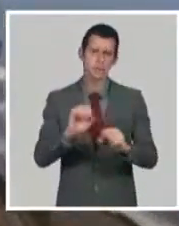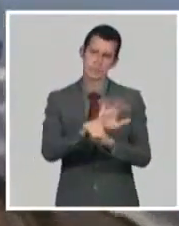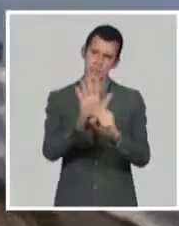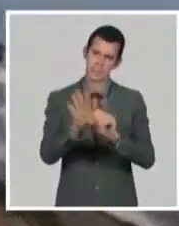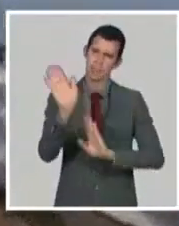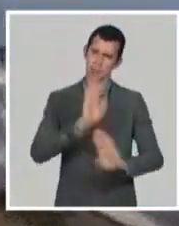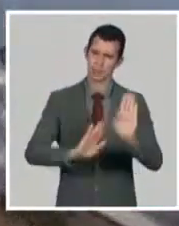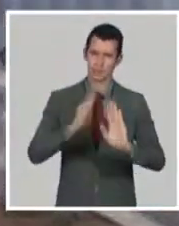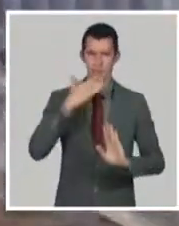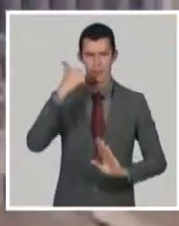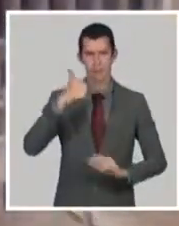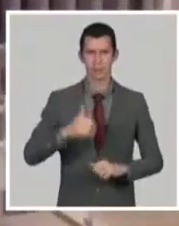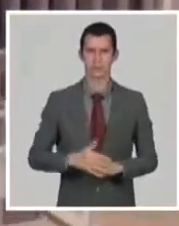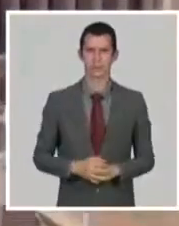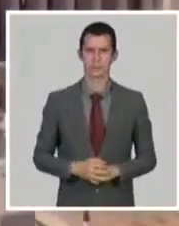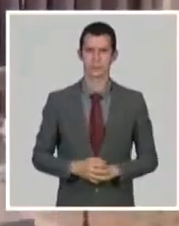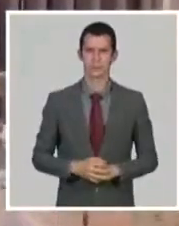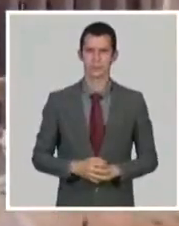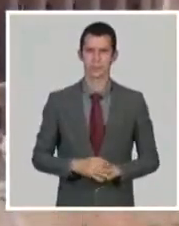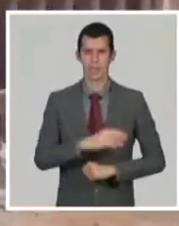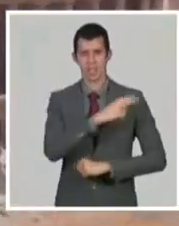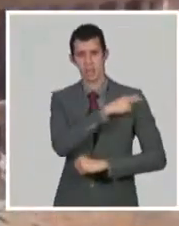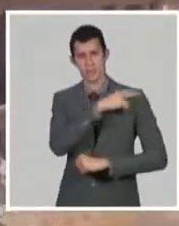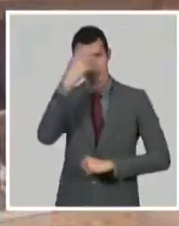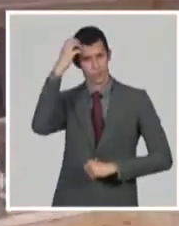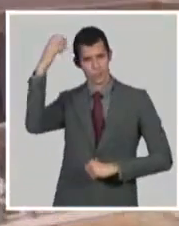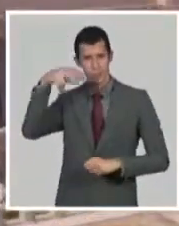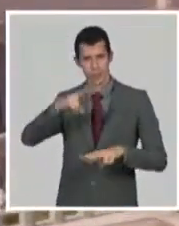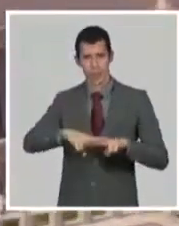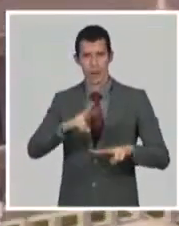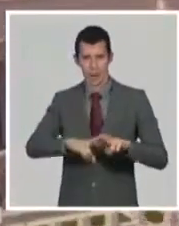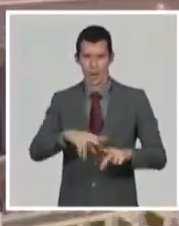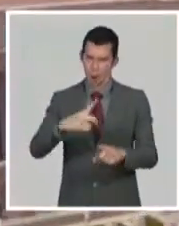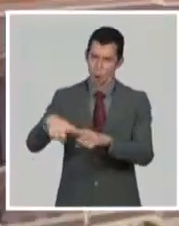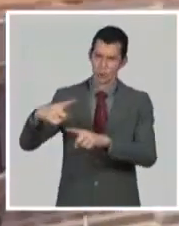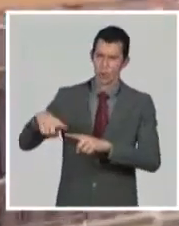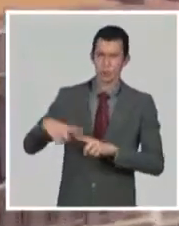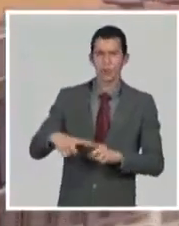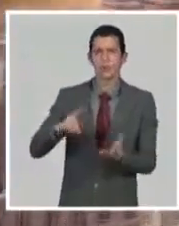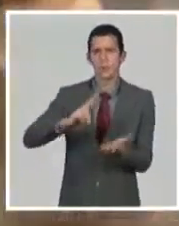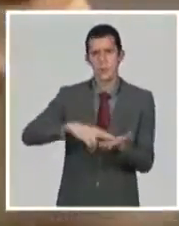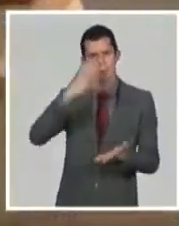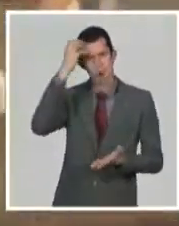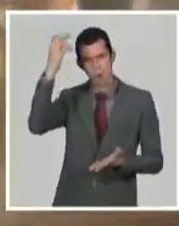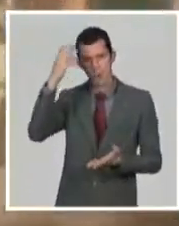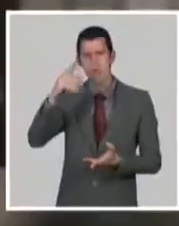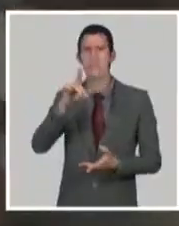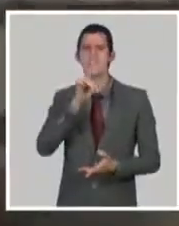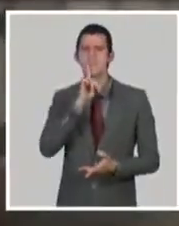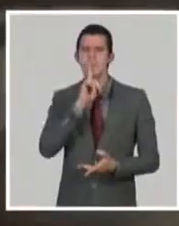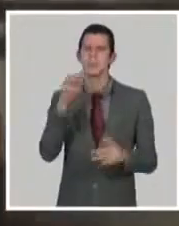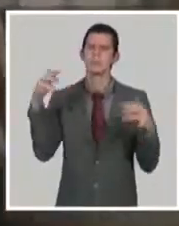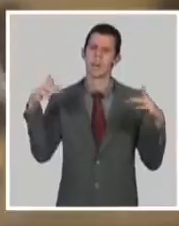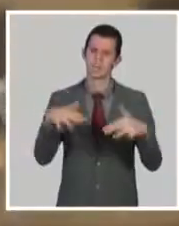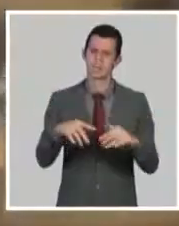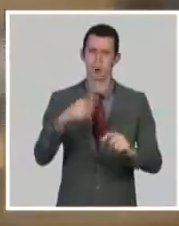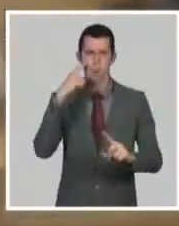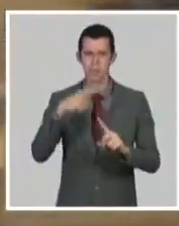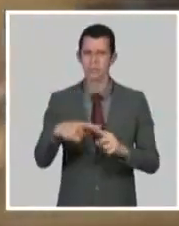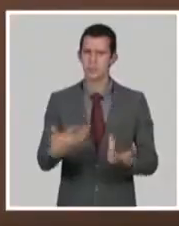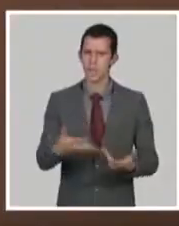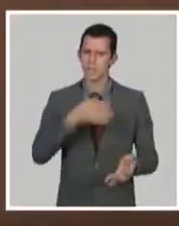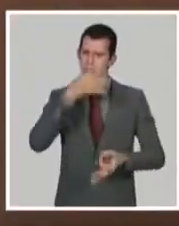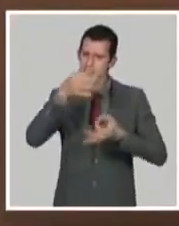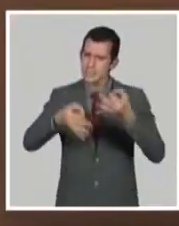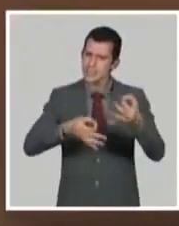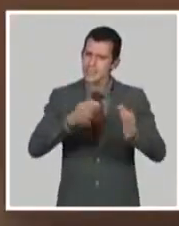COVID-19. El gobernador de La Habana y otras autoridades de la capital comparecerán este viernes en la mesa redonda para